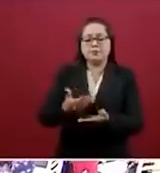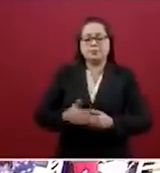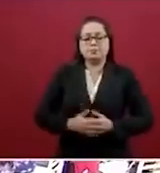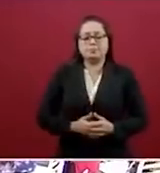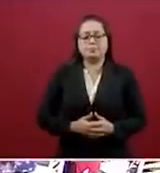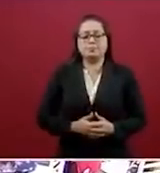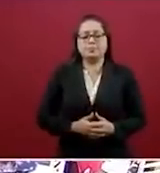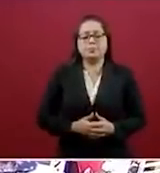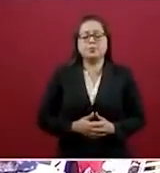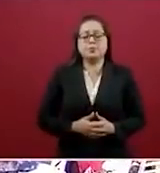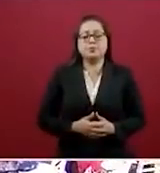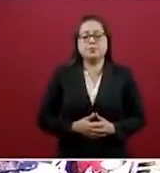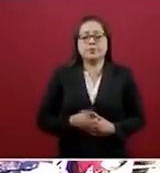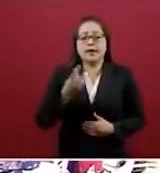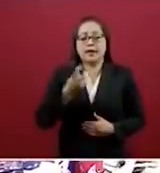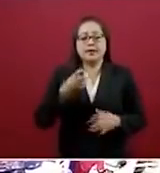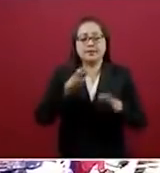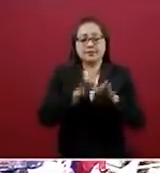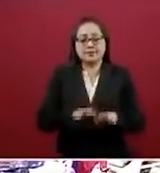Es muy importante